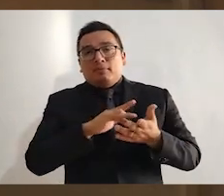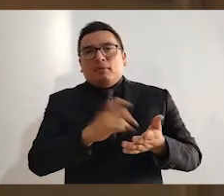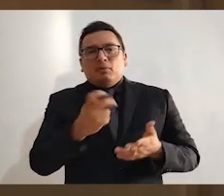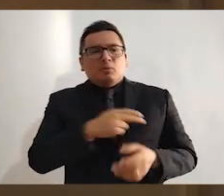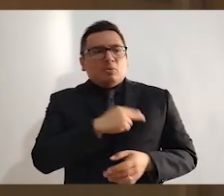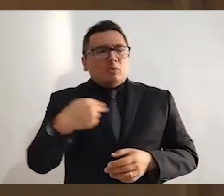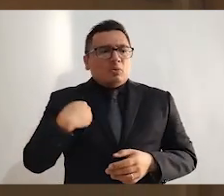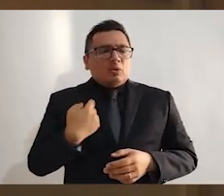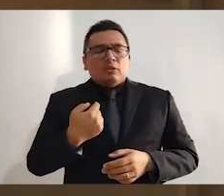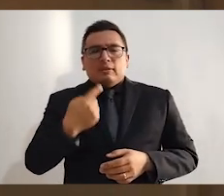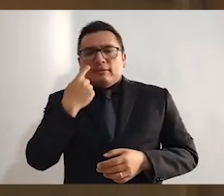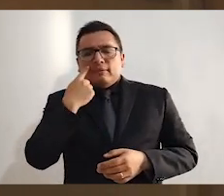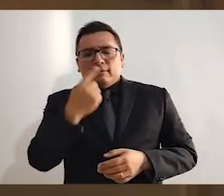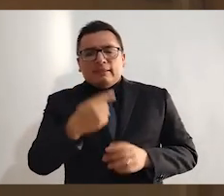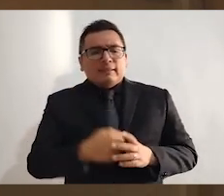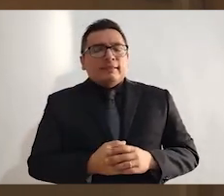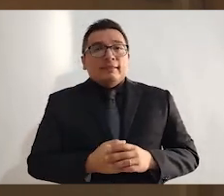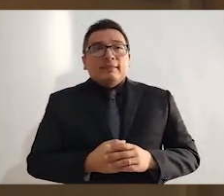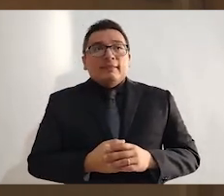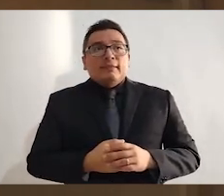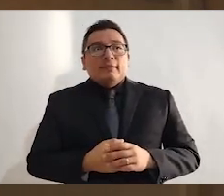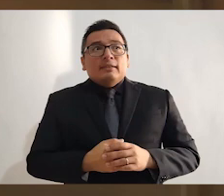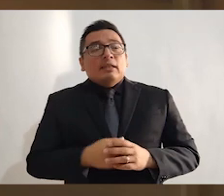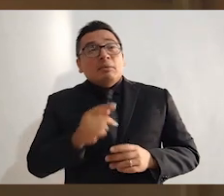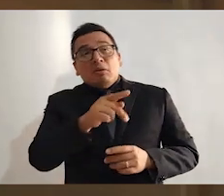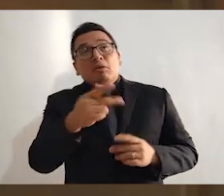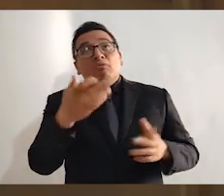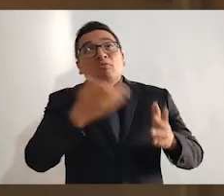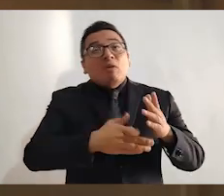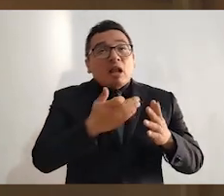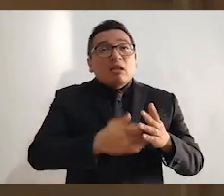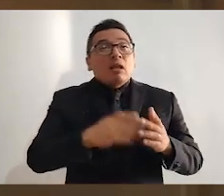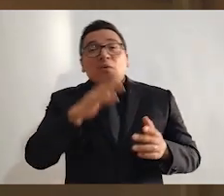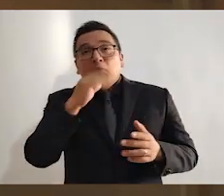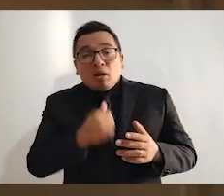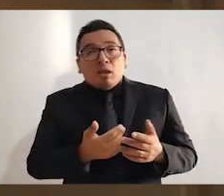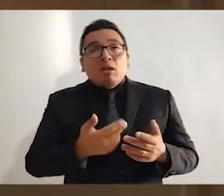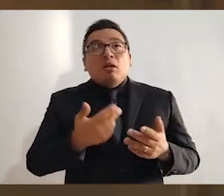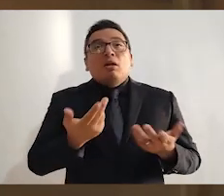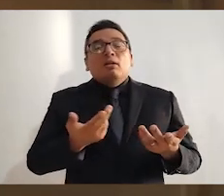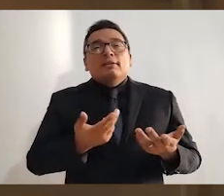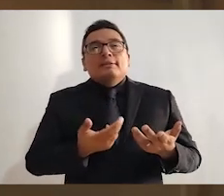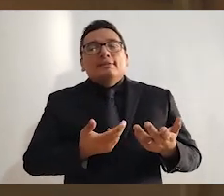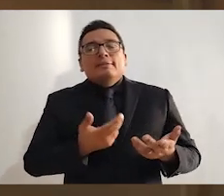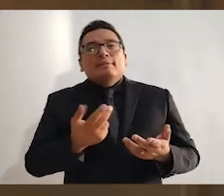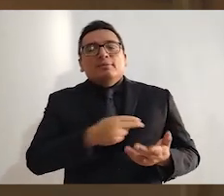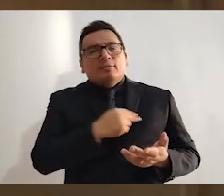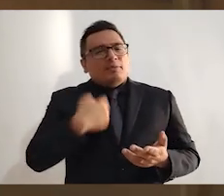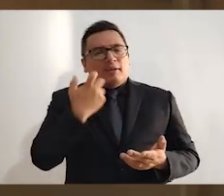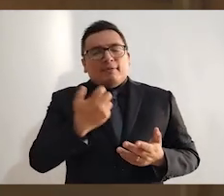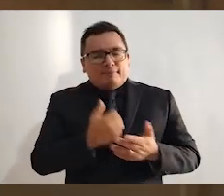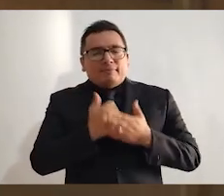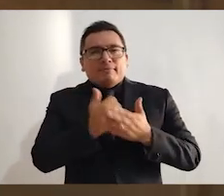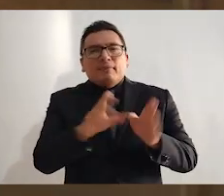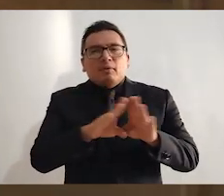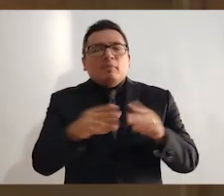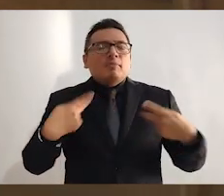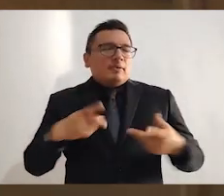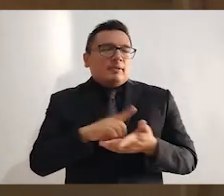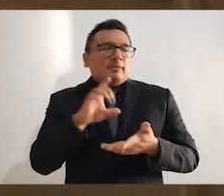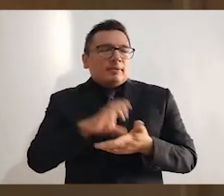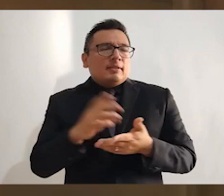esas estadísticas donde no ha logrado, no supera, no tiene? Pues simplemente conviviendo con personas